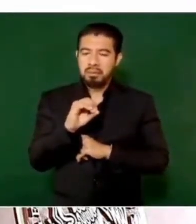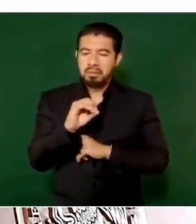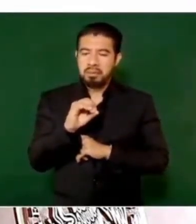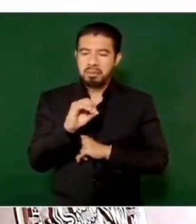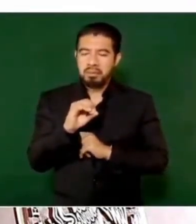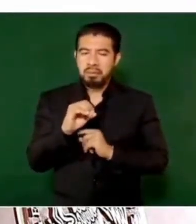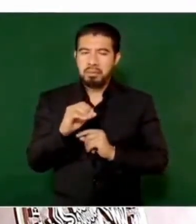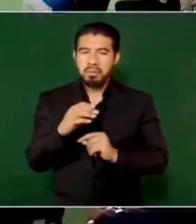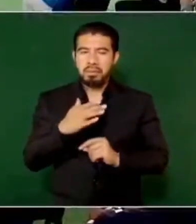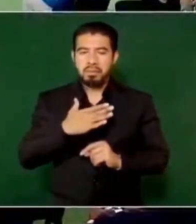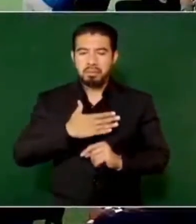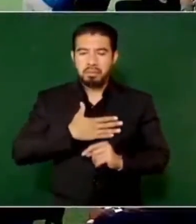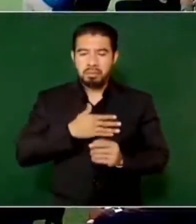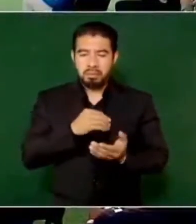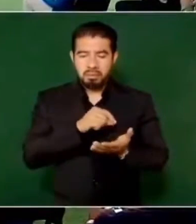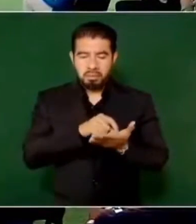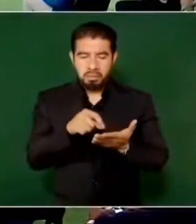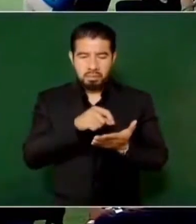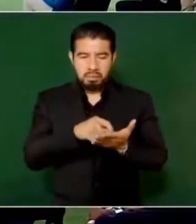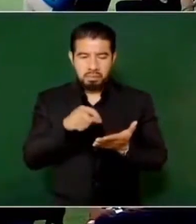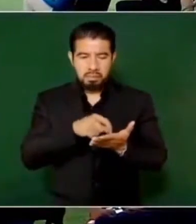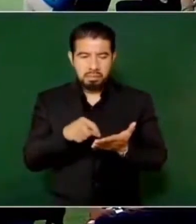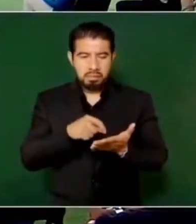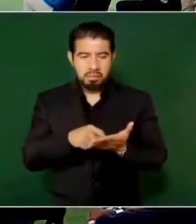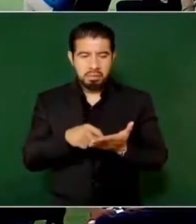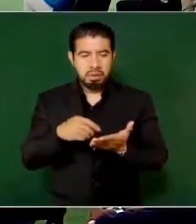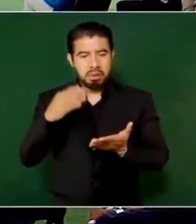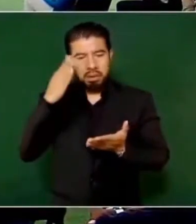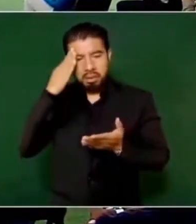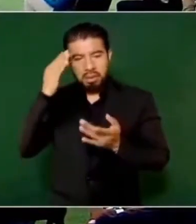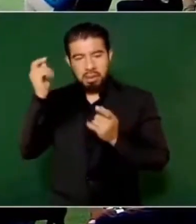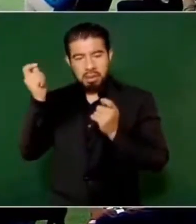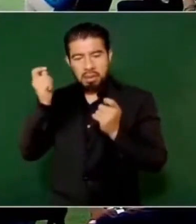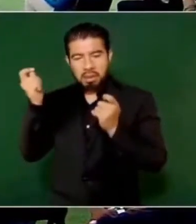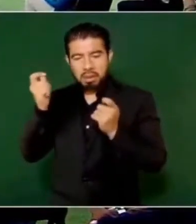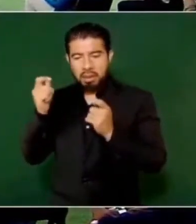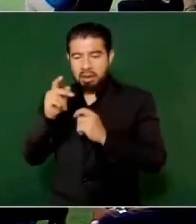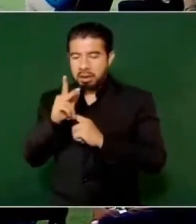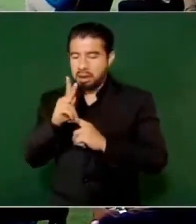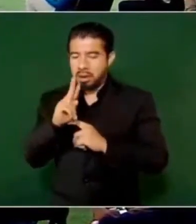Yo digo, a ver, si como dirigente del PRI todos los días